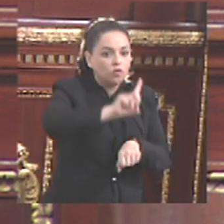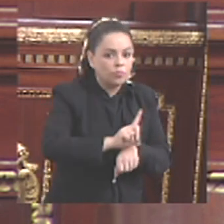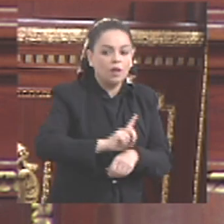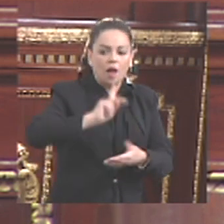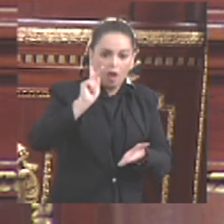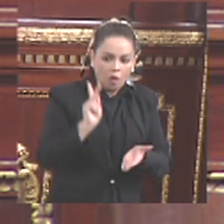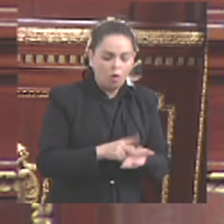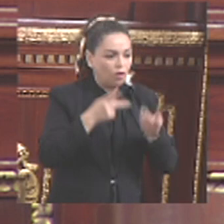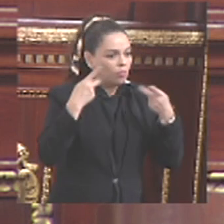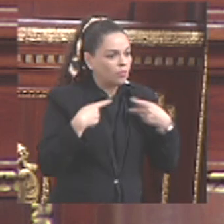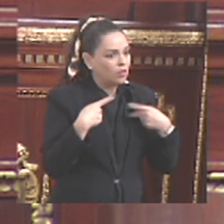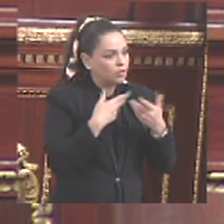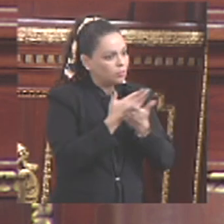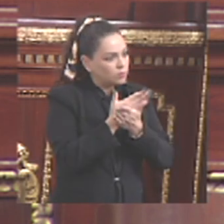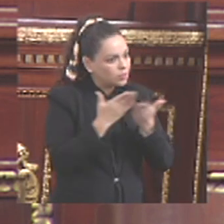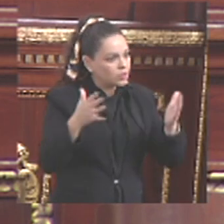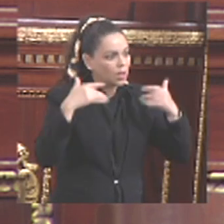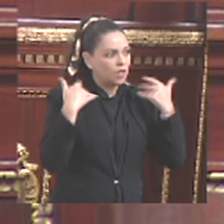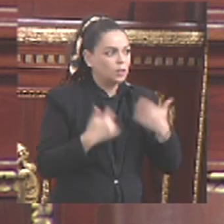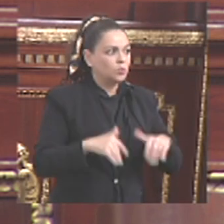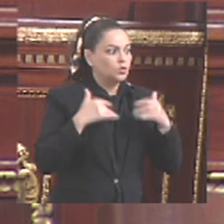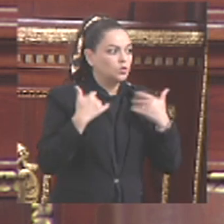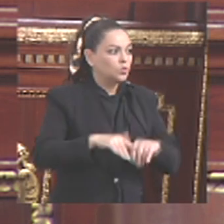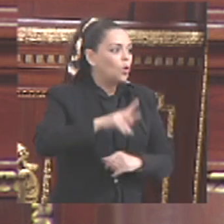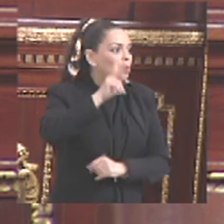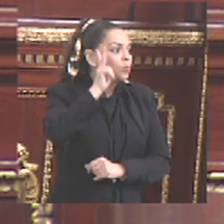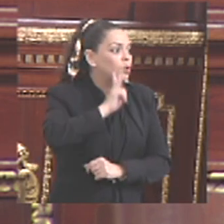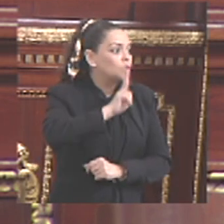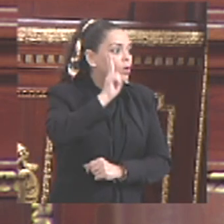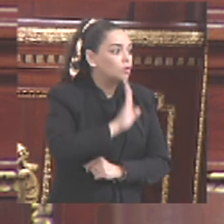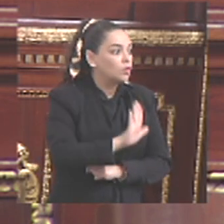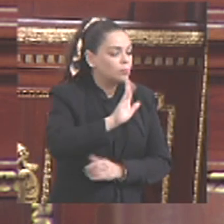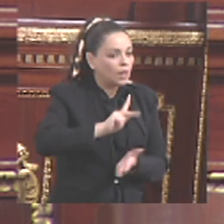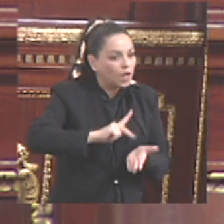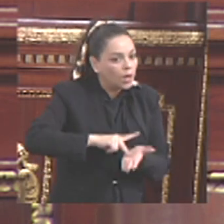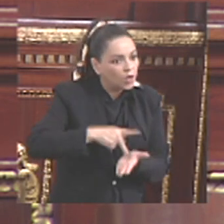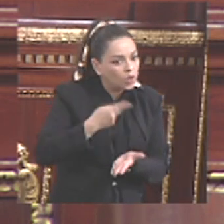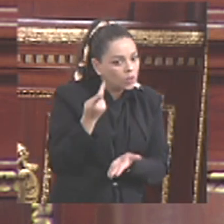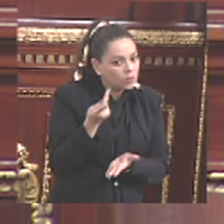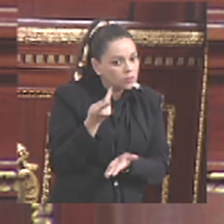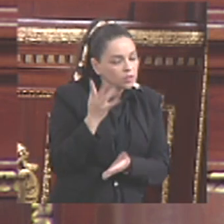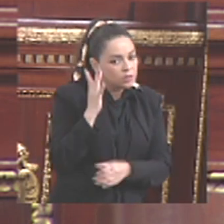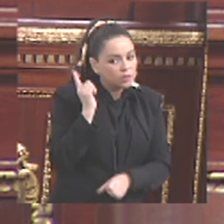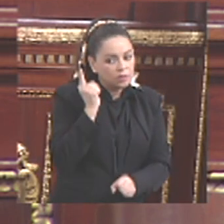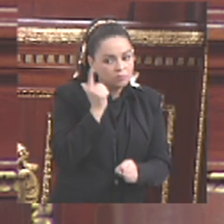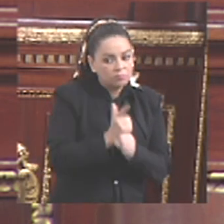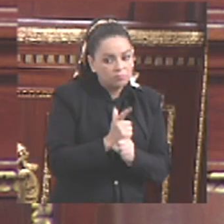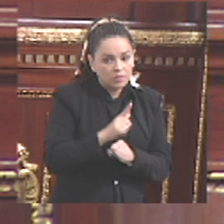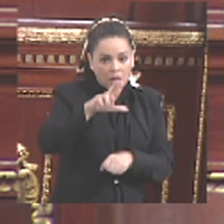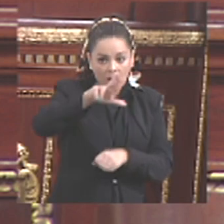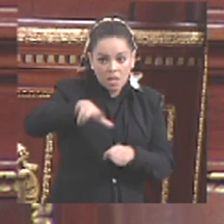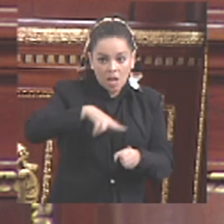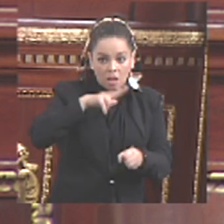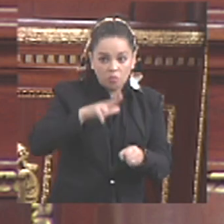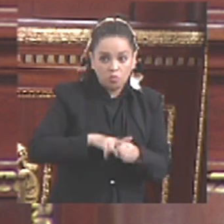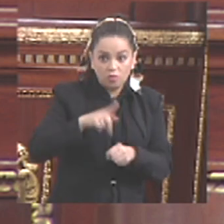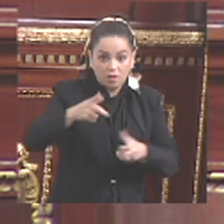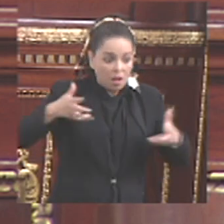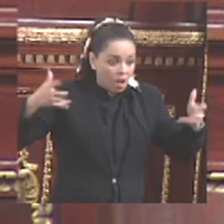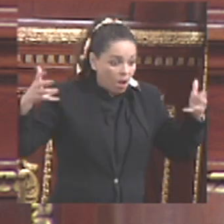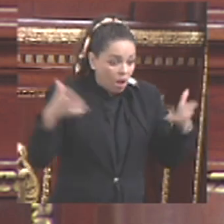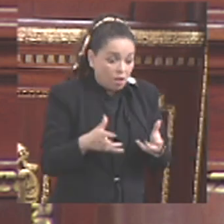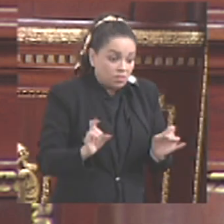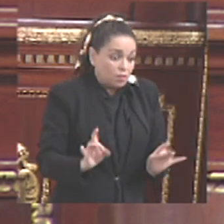ciudadanía, haciéndonos recordar una vez más que no somos nada cuando la naturaleza decide hacer sentir su fuerza y su